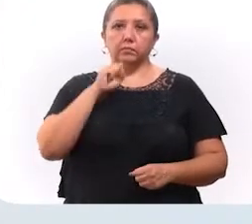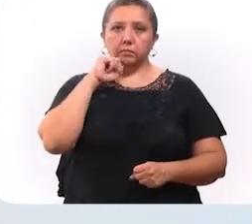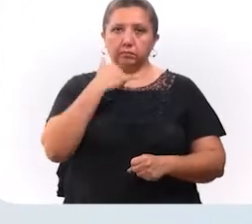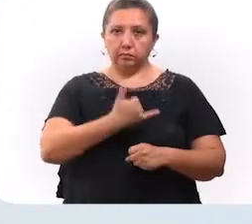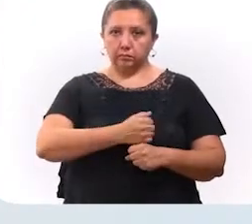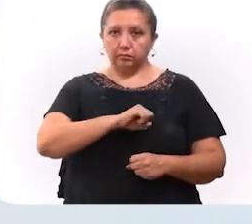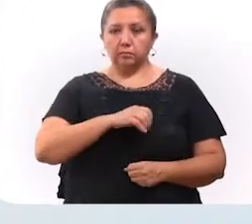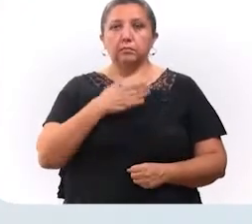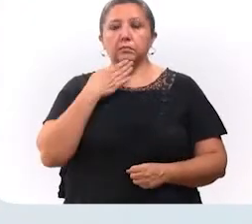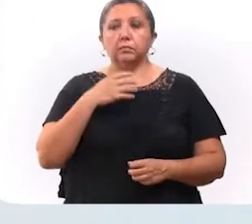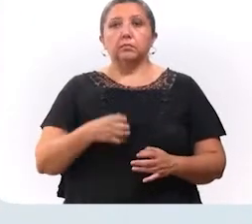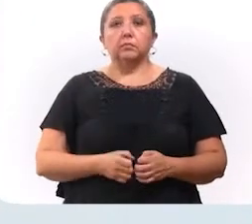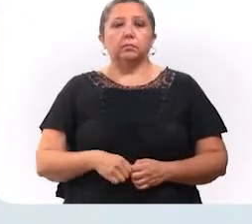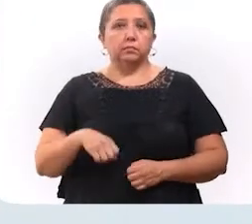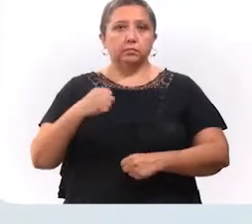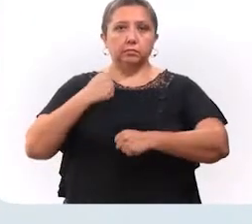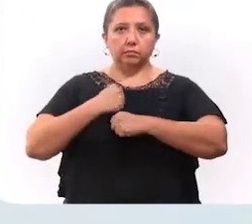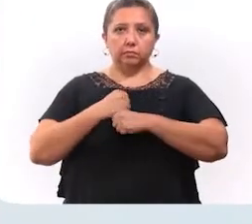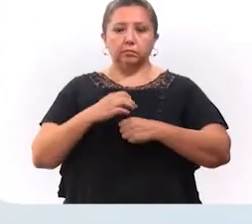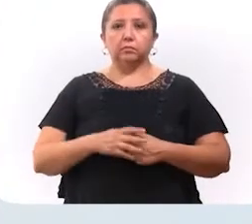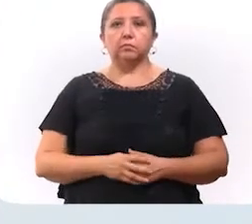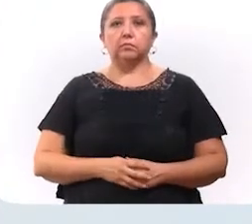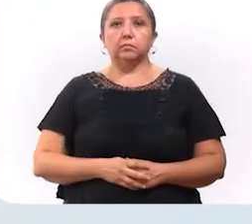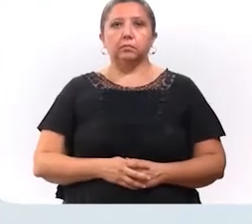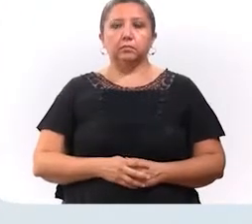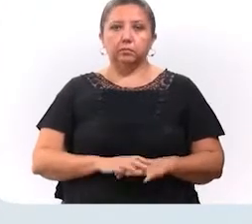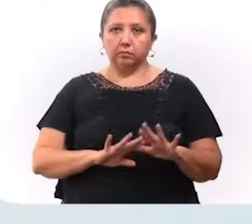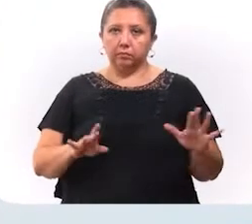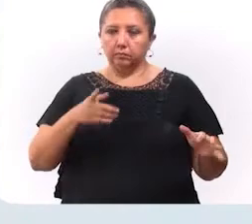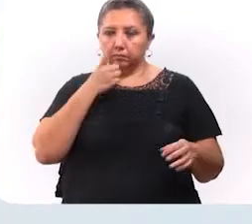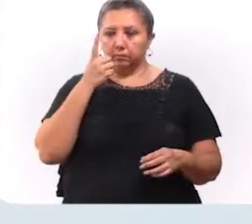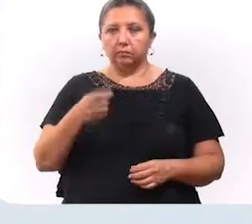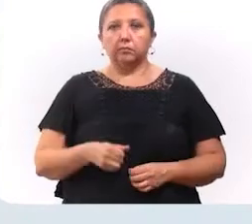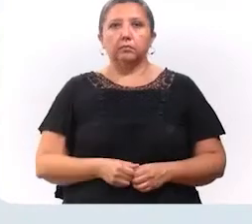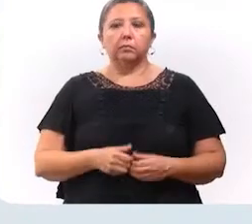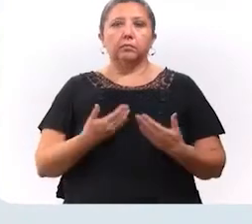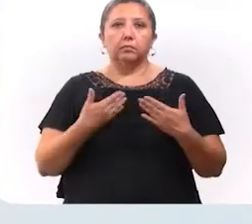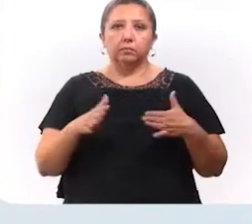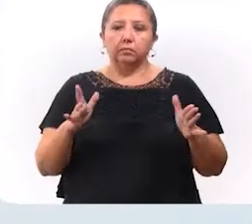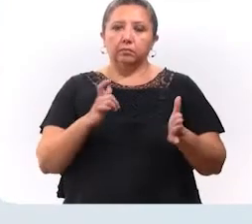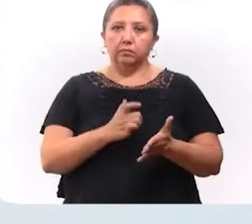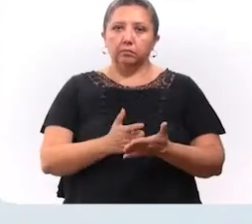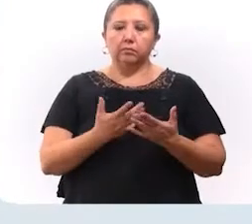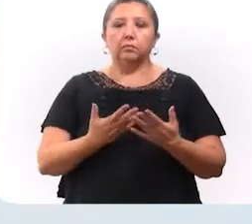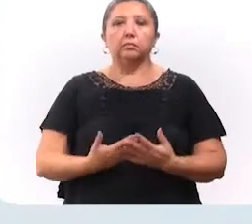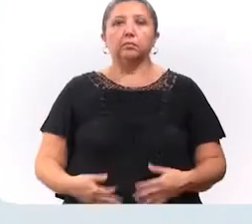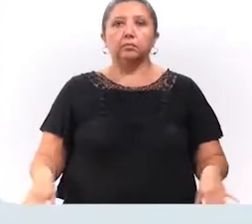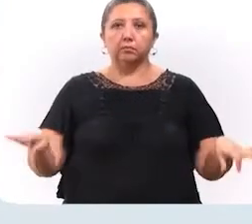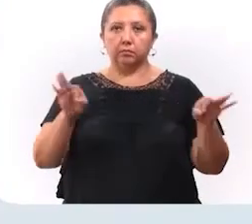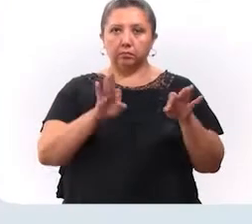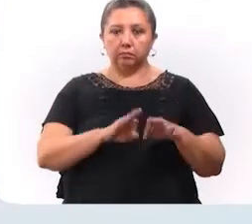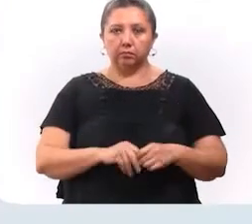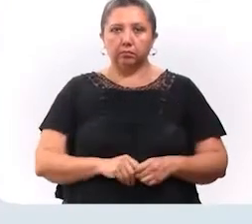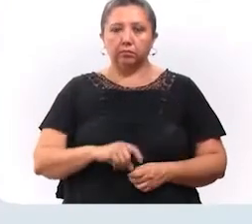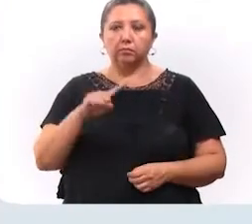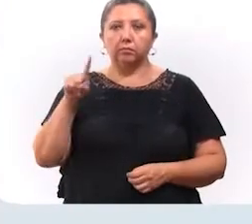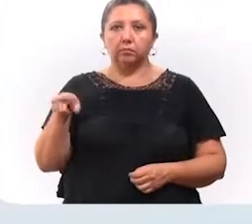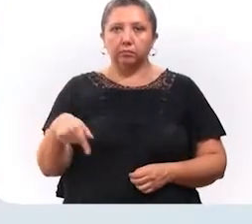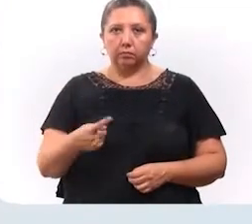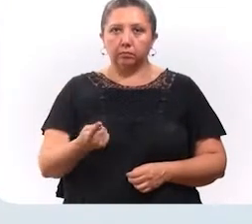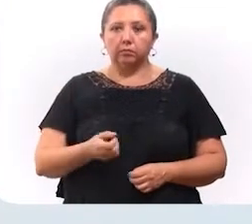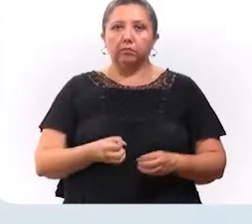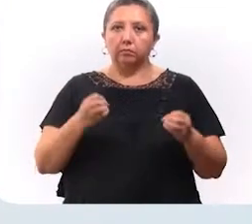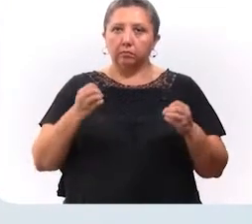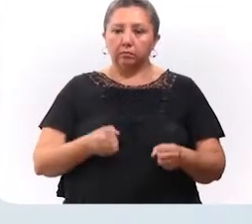la Secretaría de Bienestar y las Fuerzas Armadas. Como se ha señalado, en la reapertura económica, los datos más